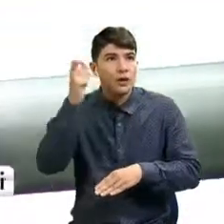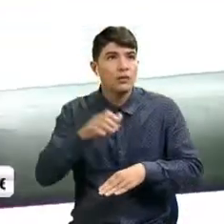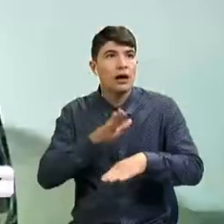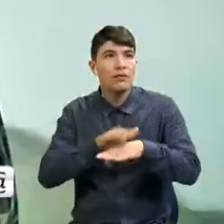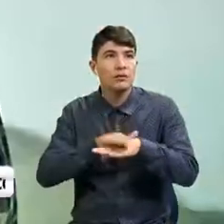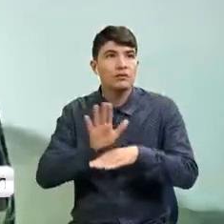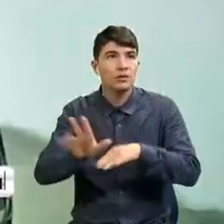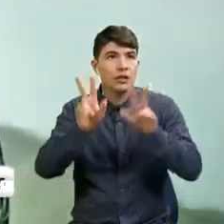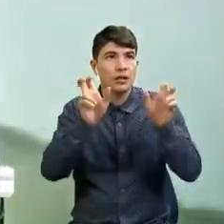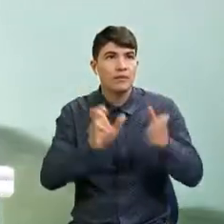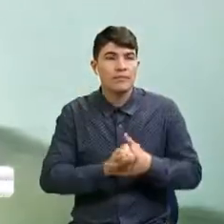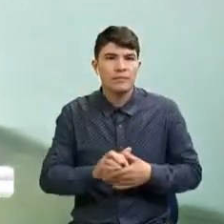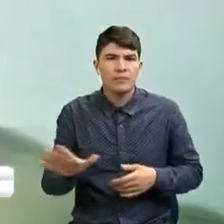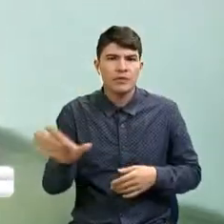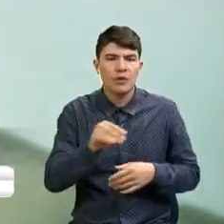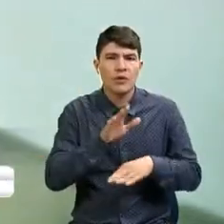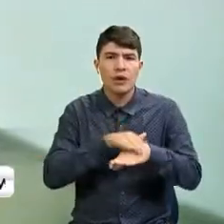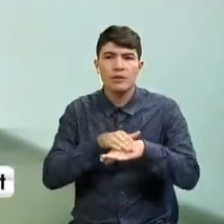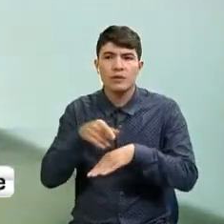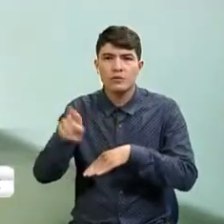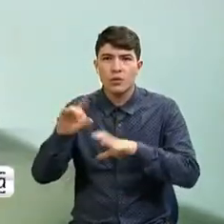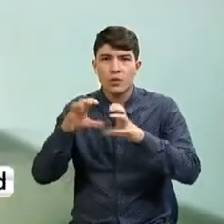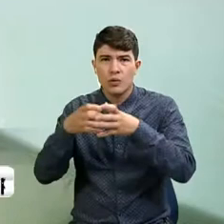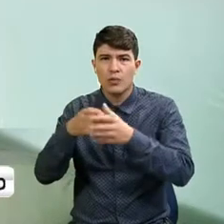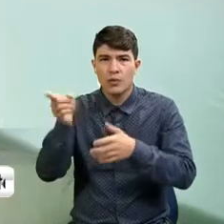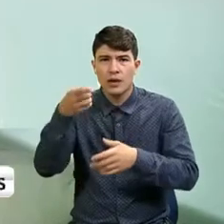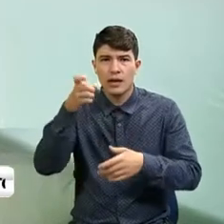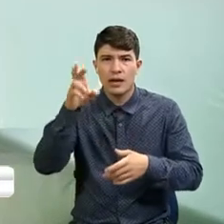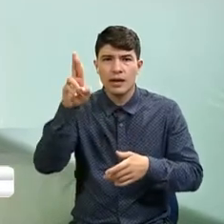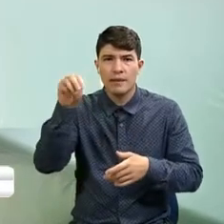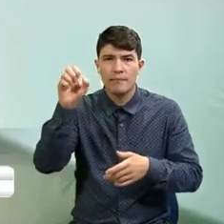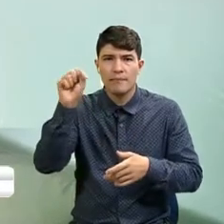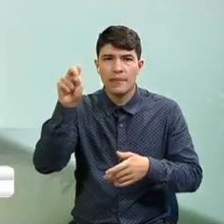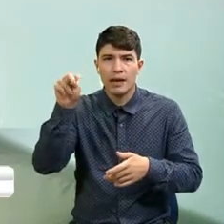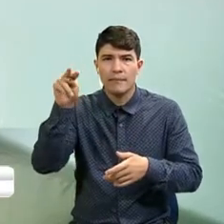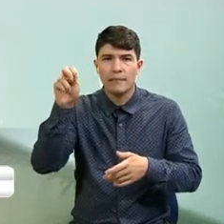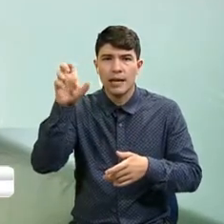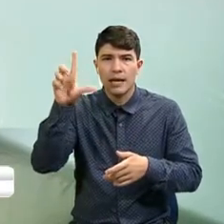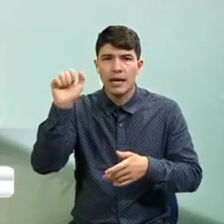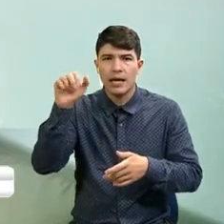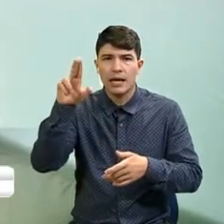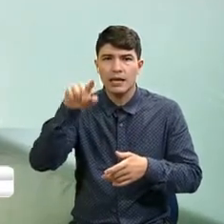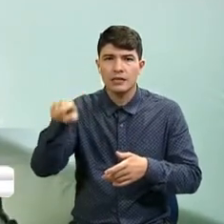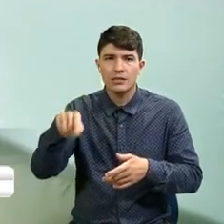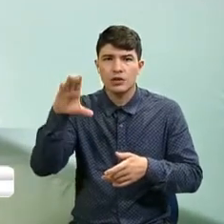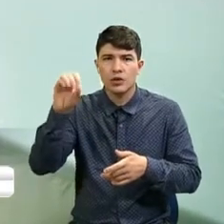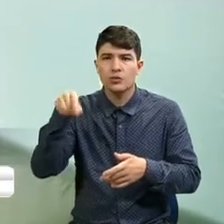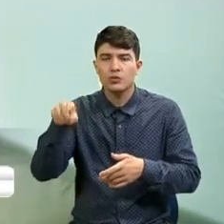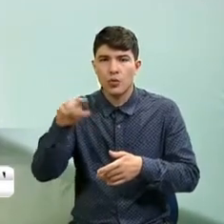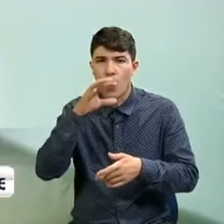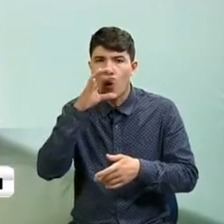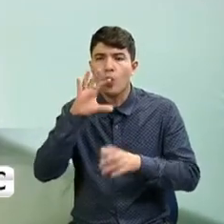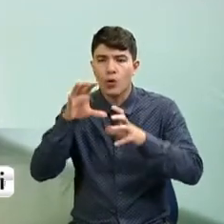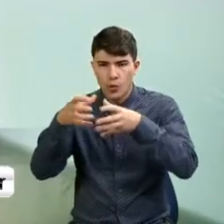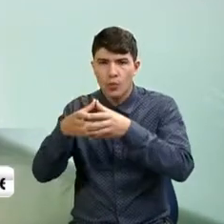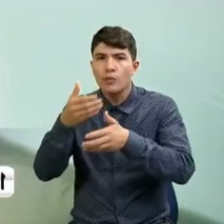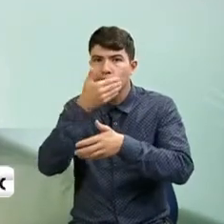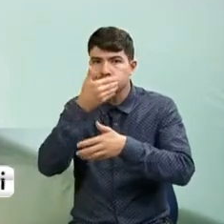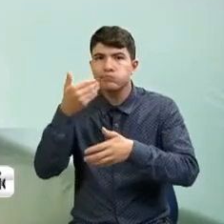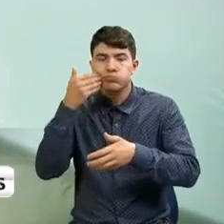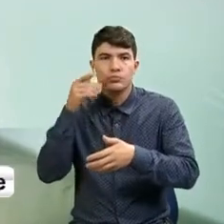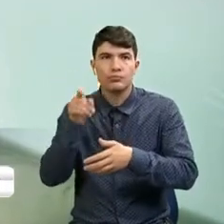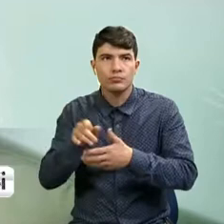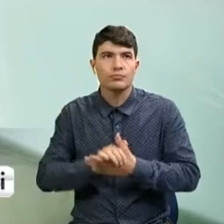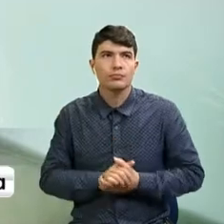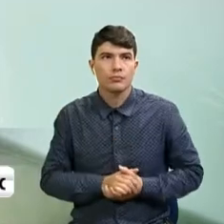todo indica que es el frente el germán velasco villamizar una estructura que se encuentra en esta parte del territorio y se